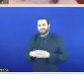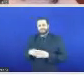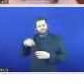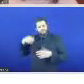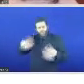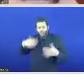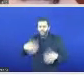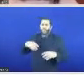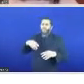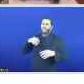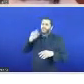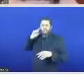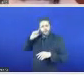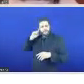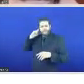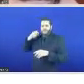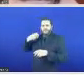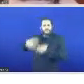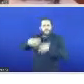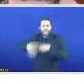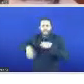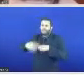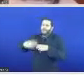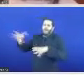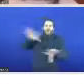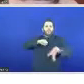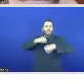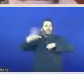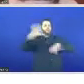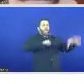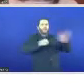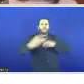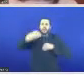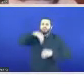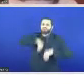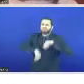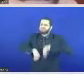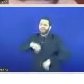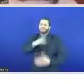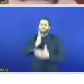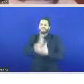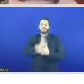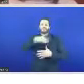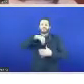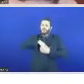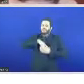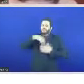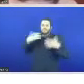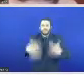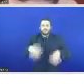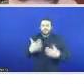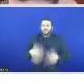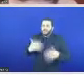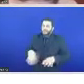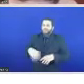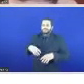también este análisis debe servir para la reconstrucción. Yo creo que los estados y las organizaciones sociales no han hecho todavía